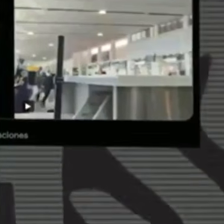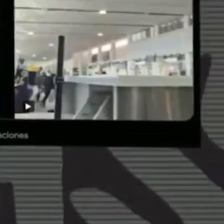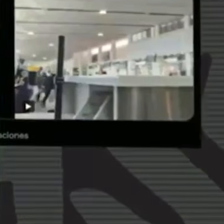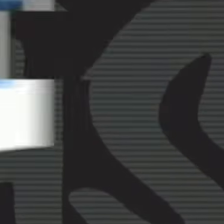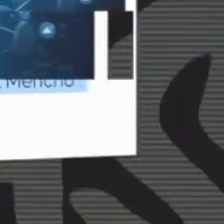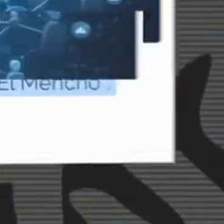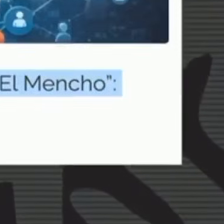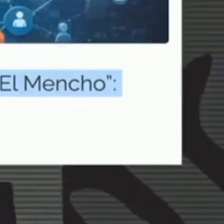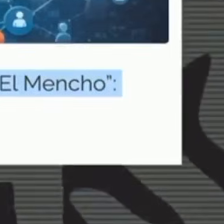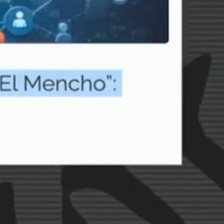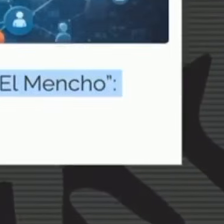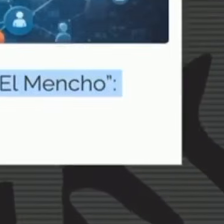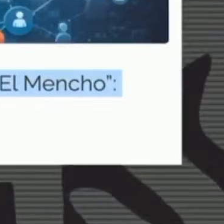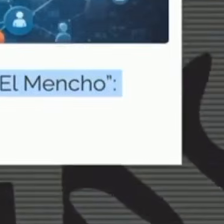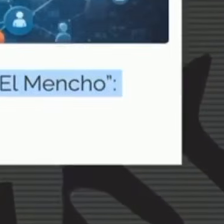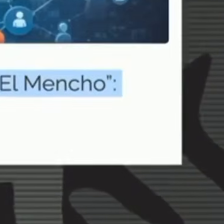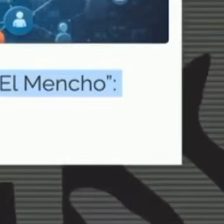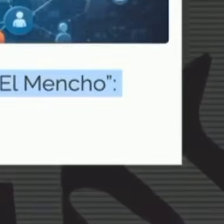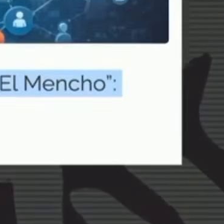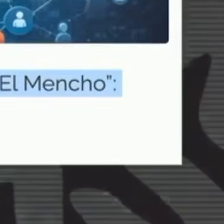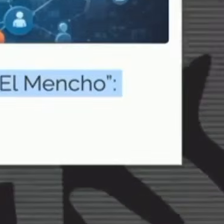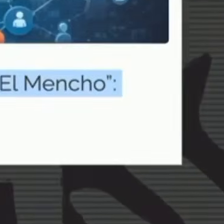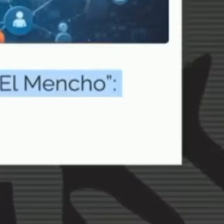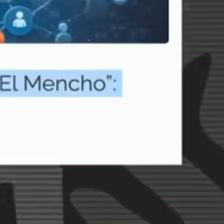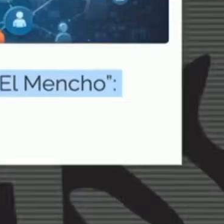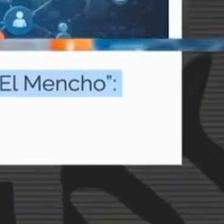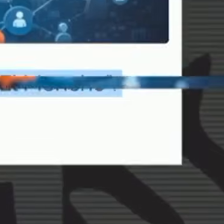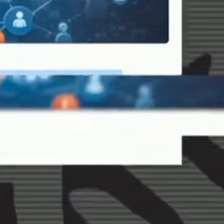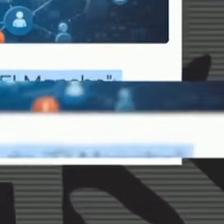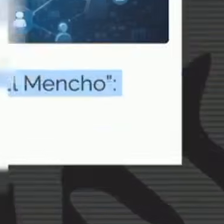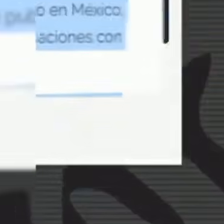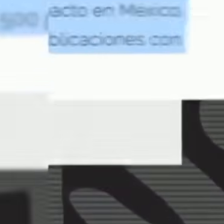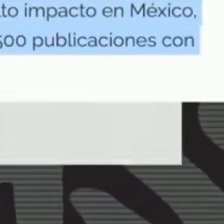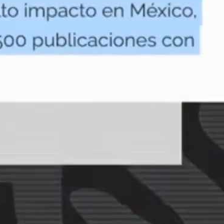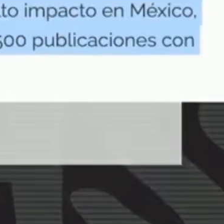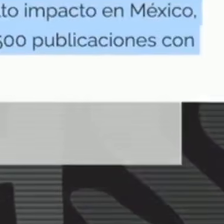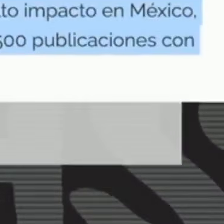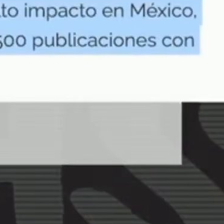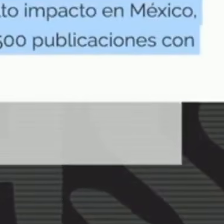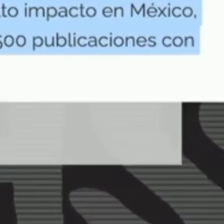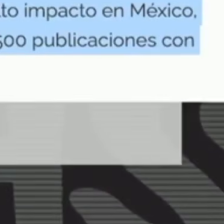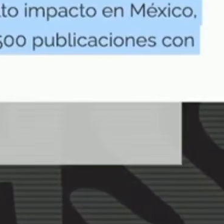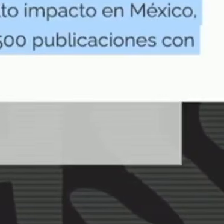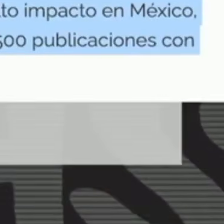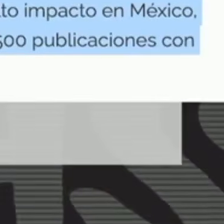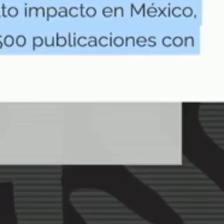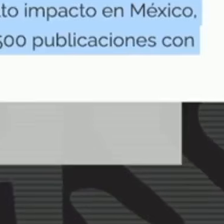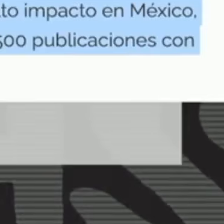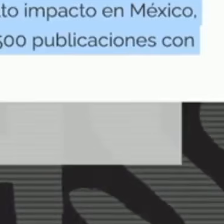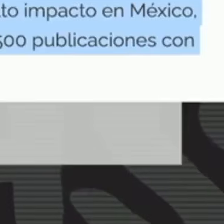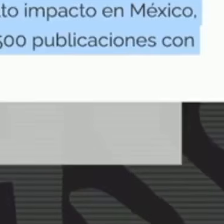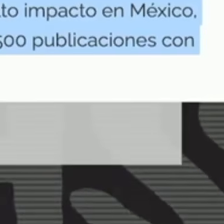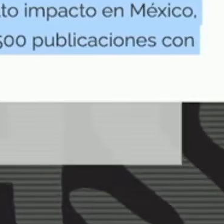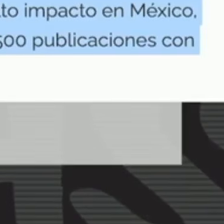noticias falsas. Según un estudio realizado por el Tecnológico de Monterrey, en 2 días tras el operativo, se estima que el alcance potencial de